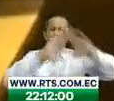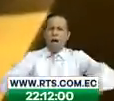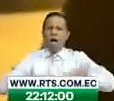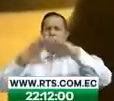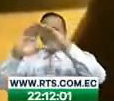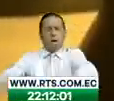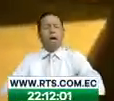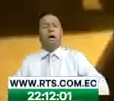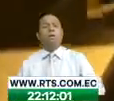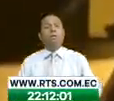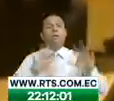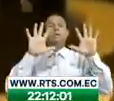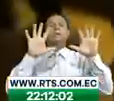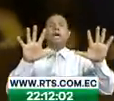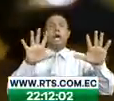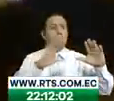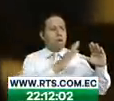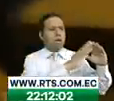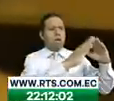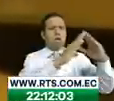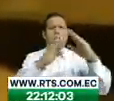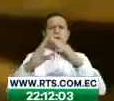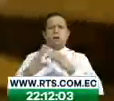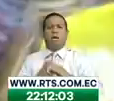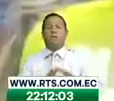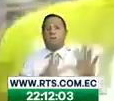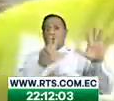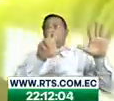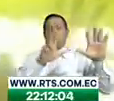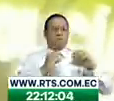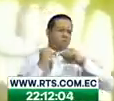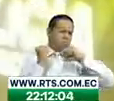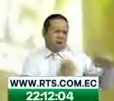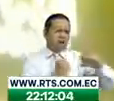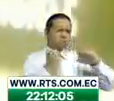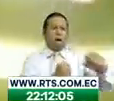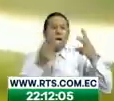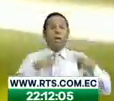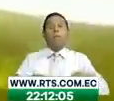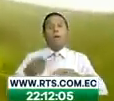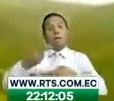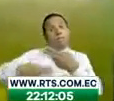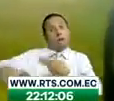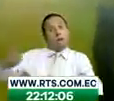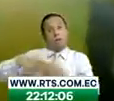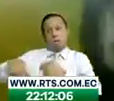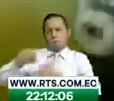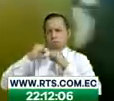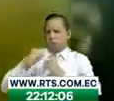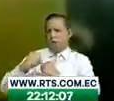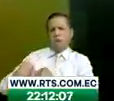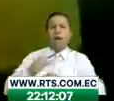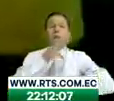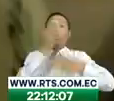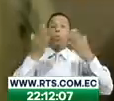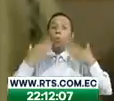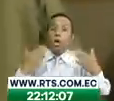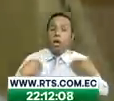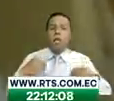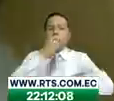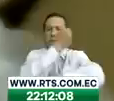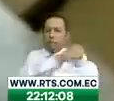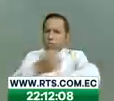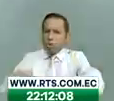Se realizaron 10 allanamientos en 8 viviendas y 2 locales comerciales de Guayaquil y San Borondón, donde se encontraron